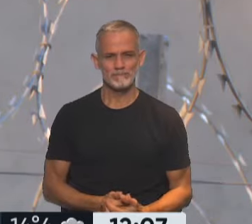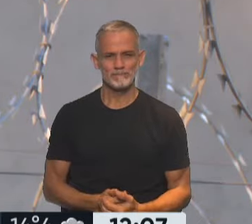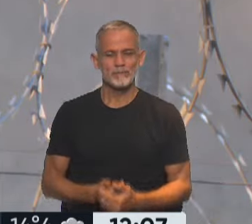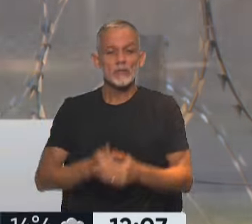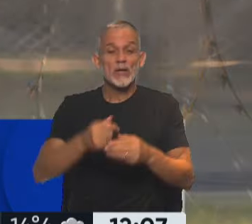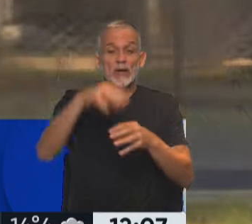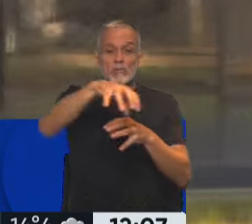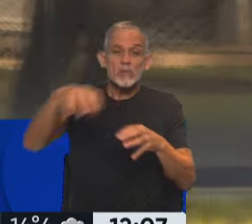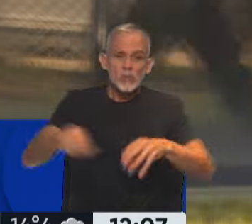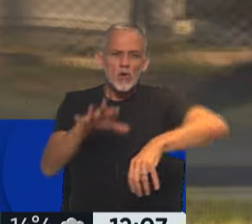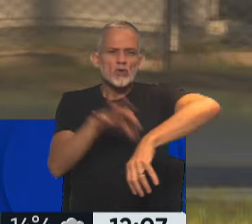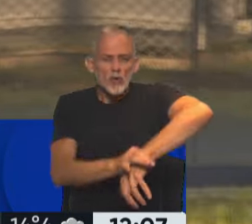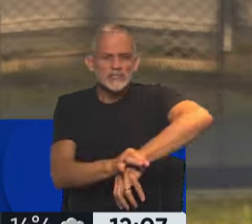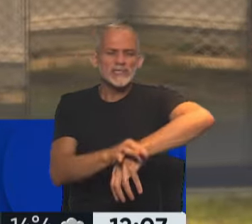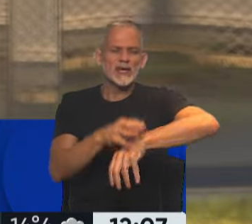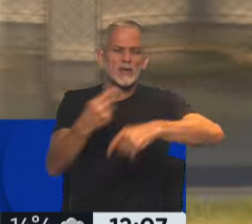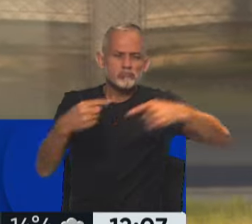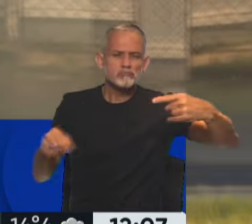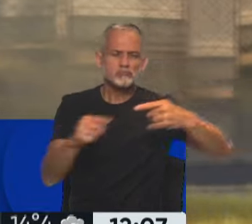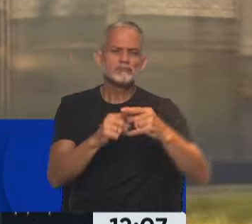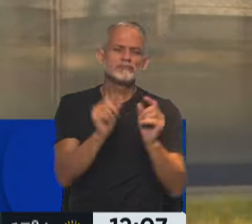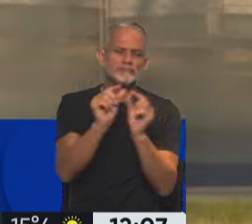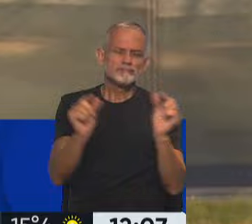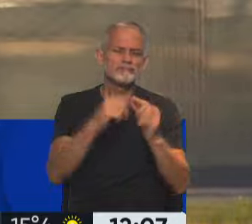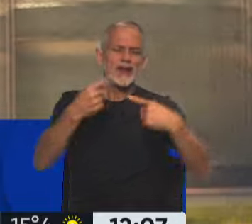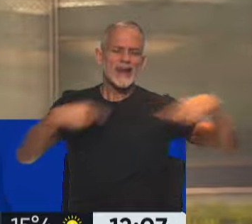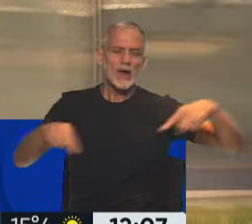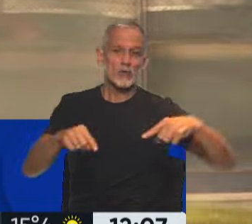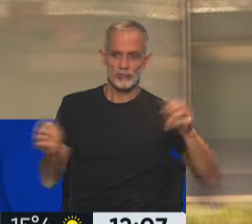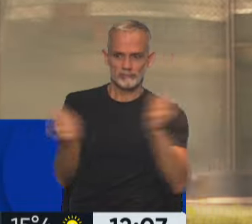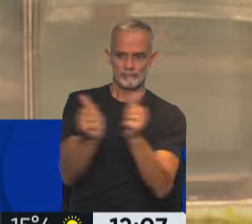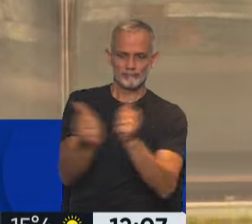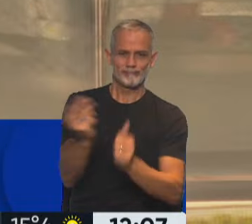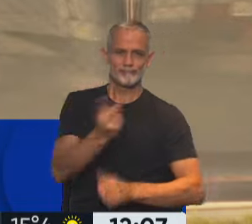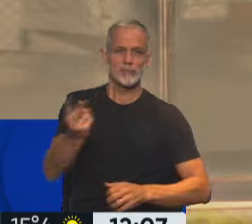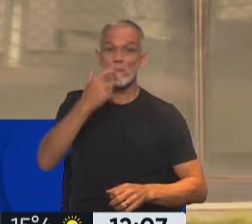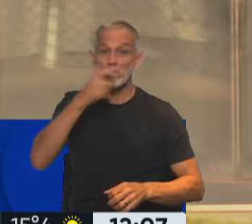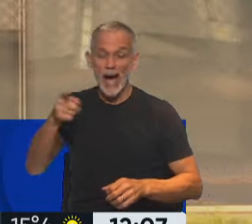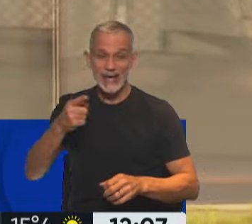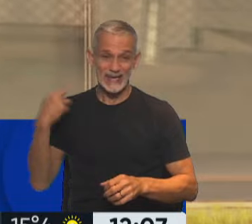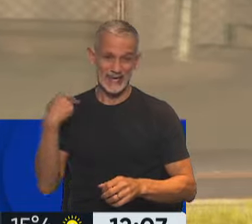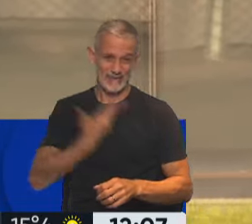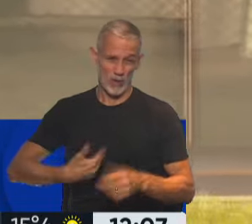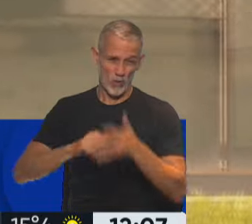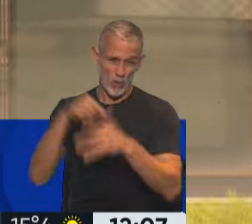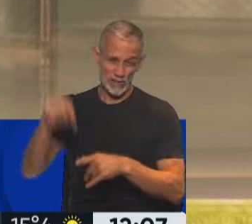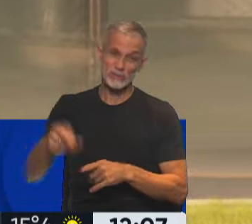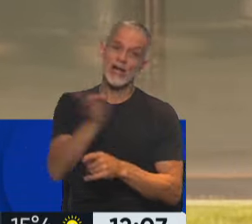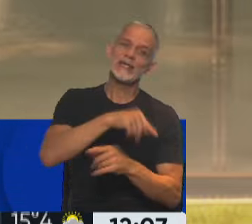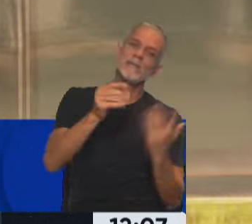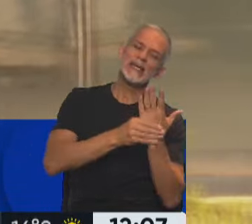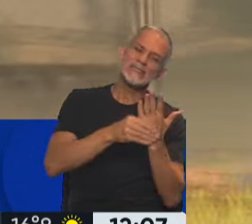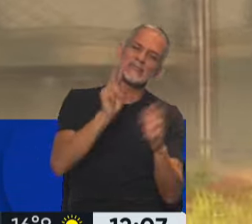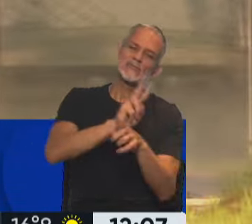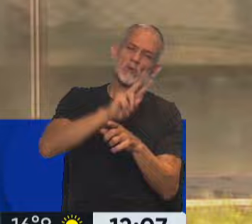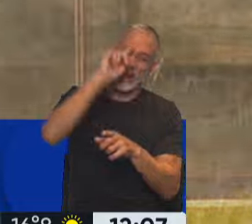Módulos, tobilleras y extradiciones fueron parte de los recursos conjuntos que Jorge Macri, jefe de gobierno porteño, y Patricia Bullrich, ministra